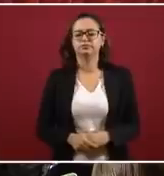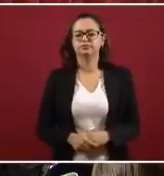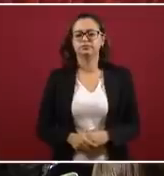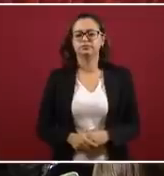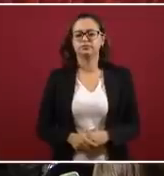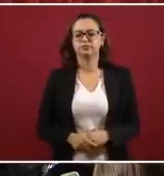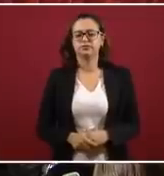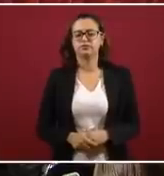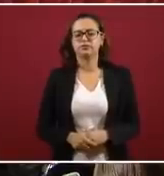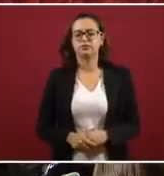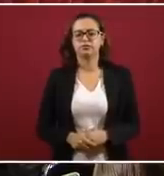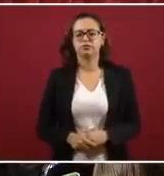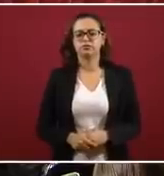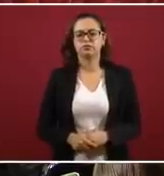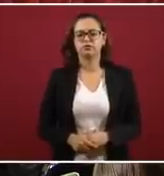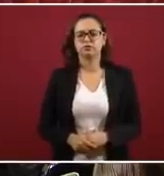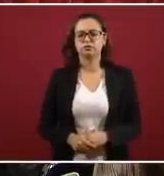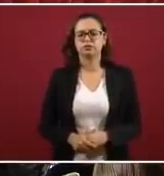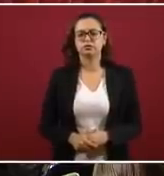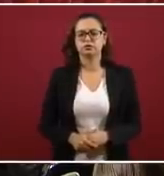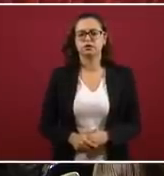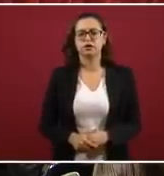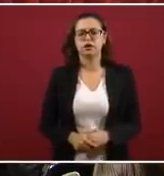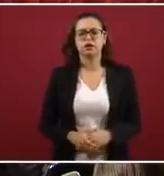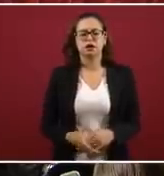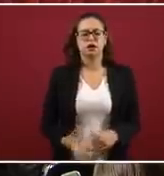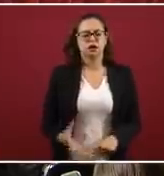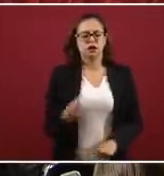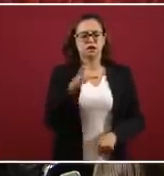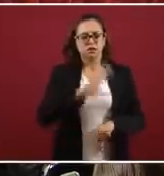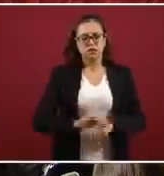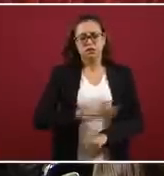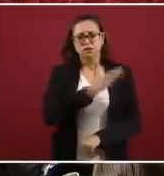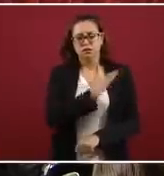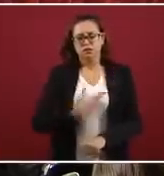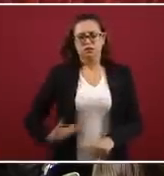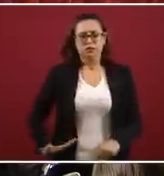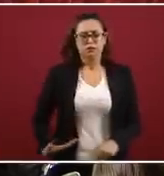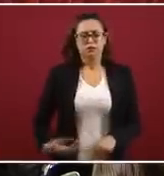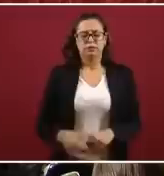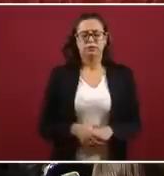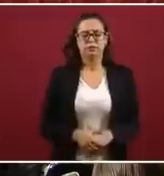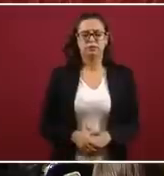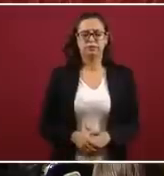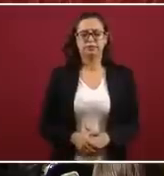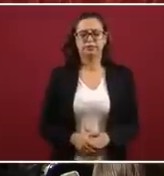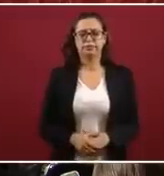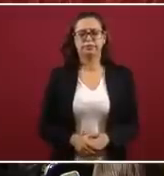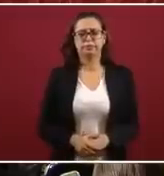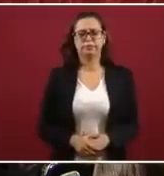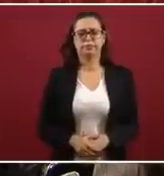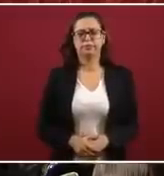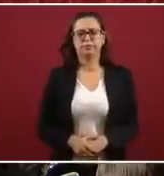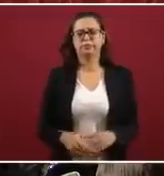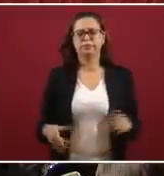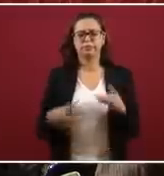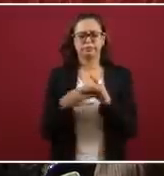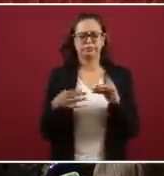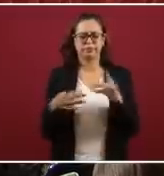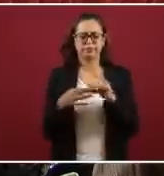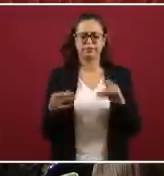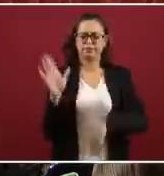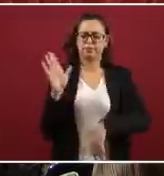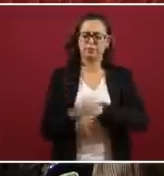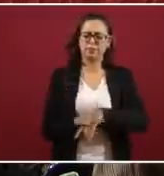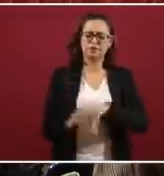Con su autorización, señor presidente, Explico con un poco más de